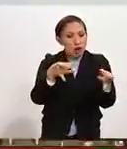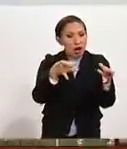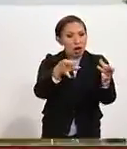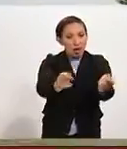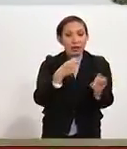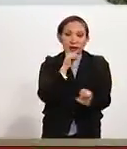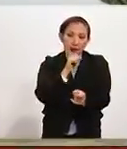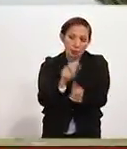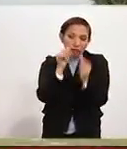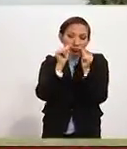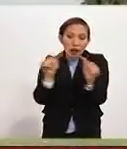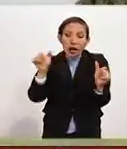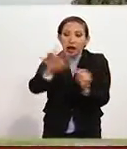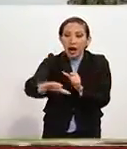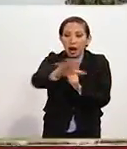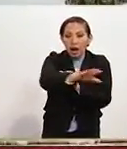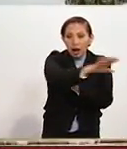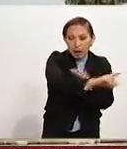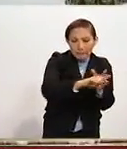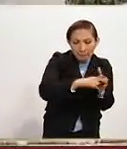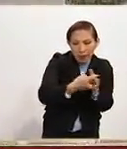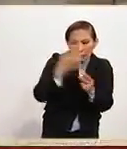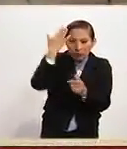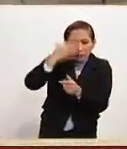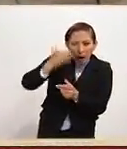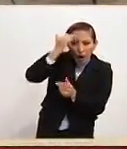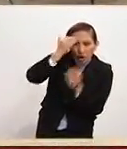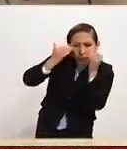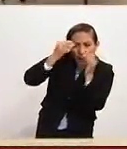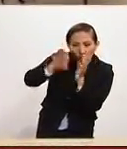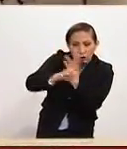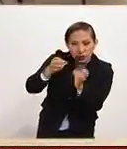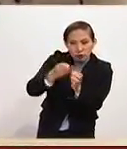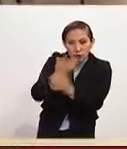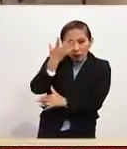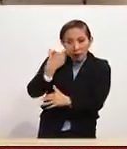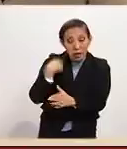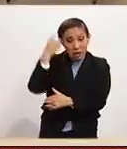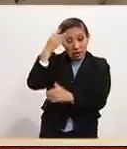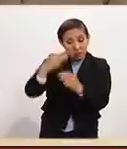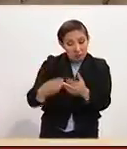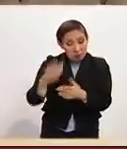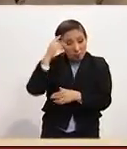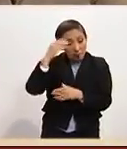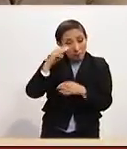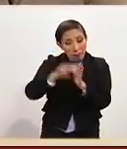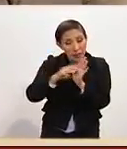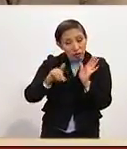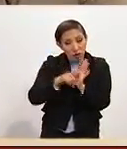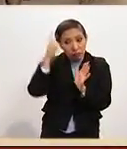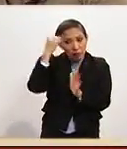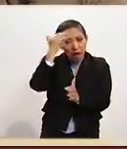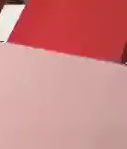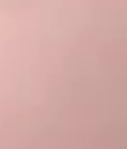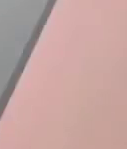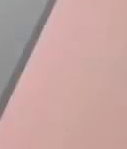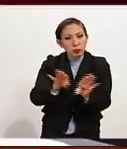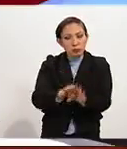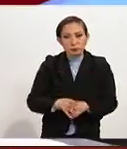además de atender los campos emergentes del saber y las metodologías innovadoras de acceso al